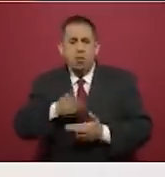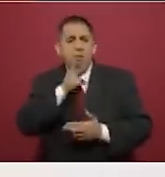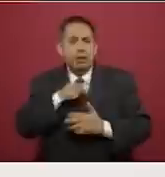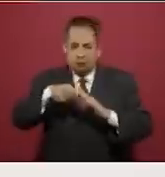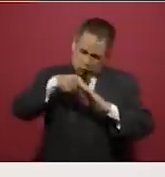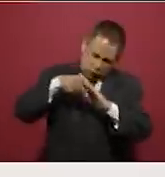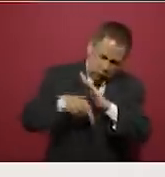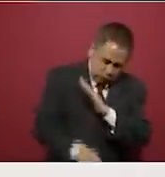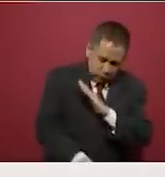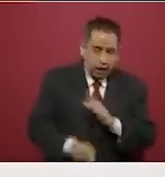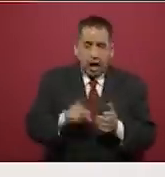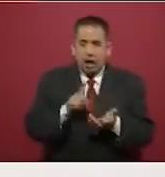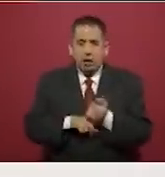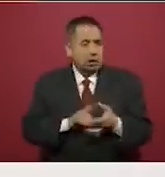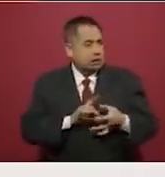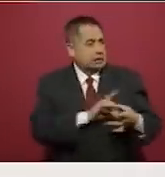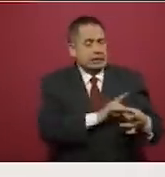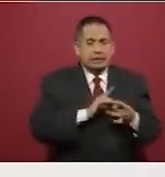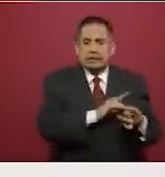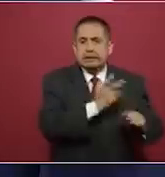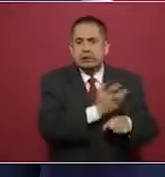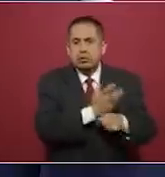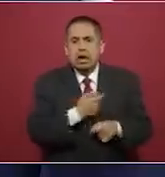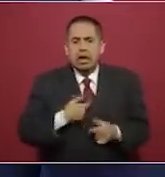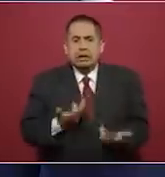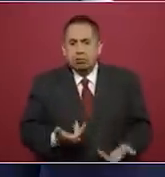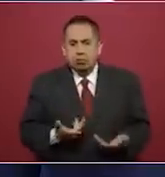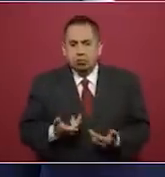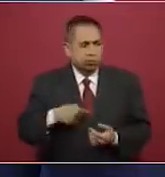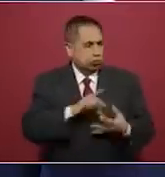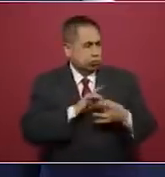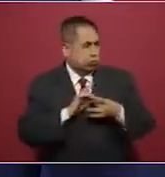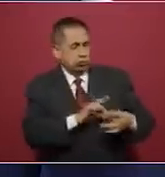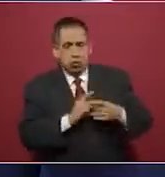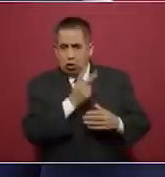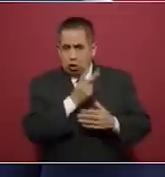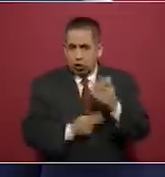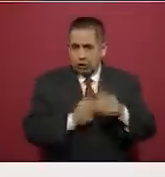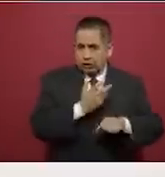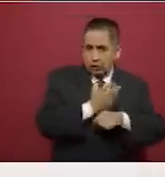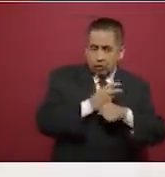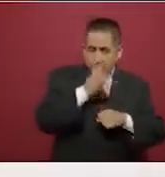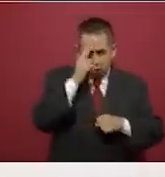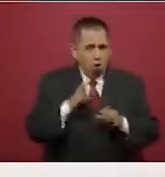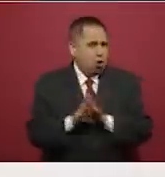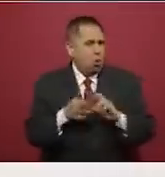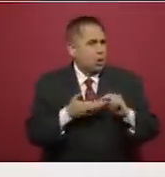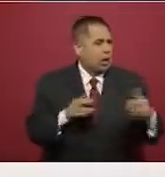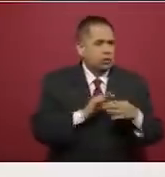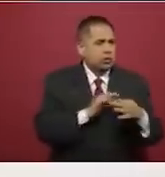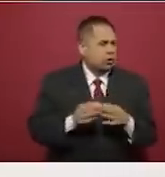profundas cuál va a ser nuestra política respecto a cooperación binacional méxico-estados unidos